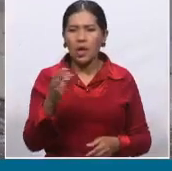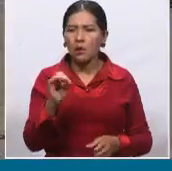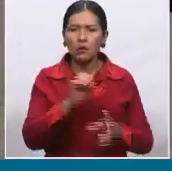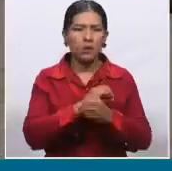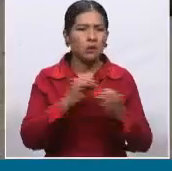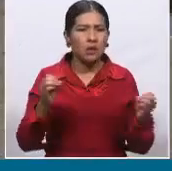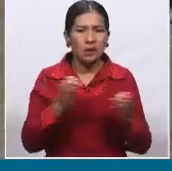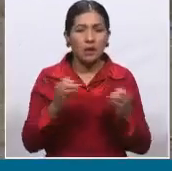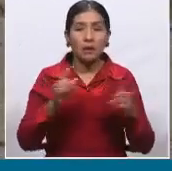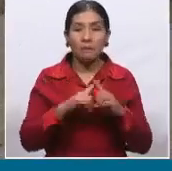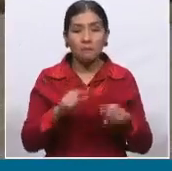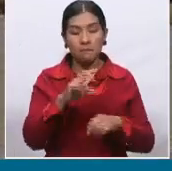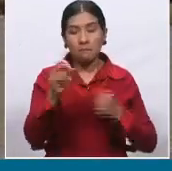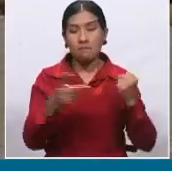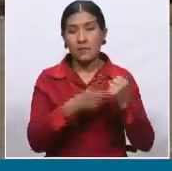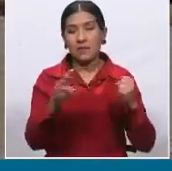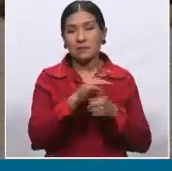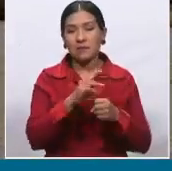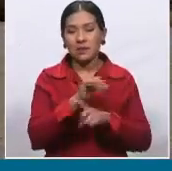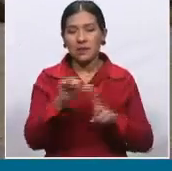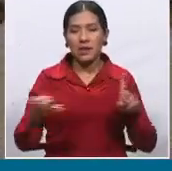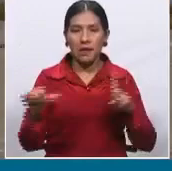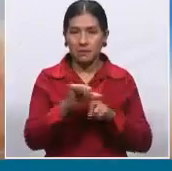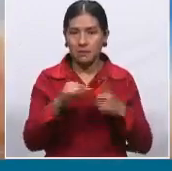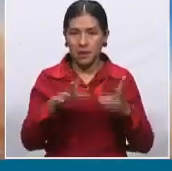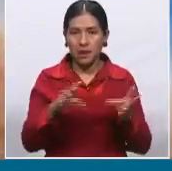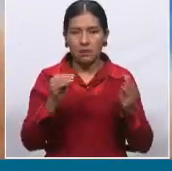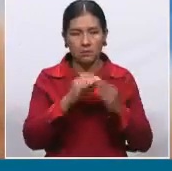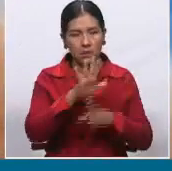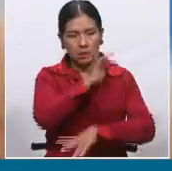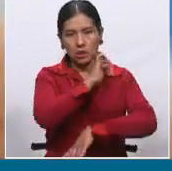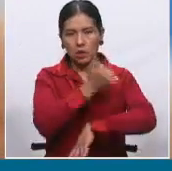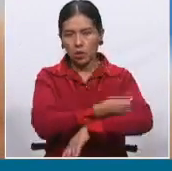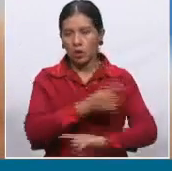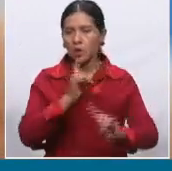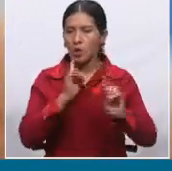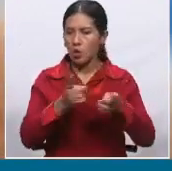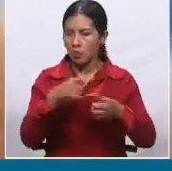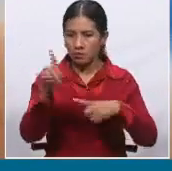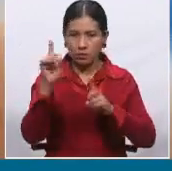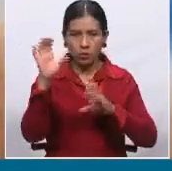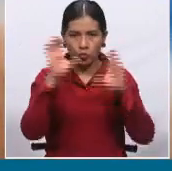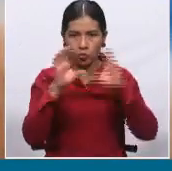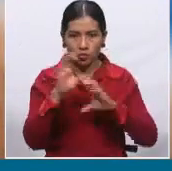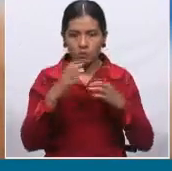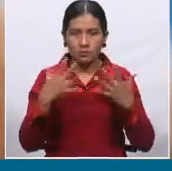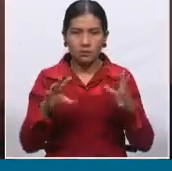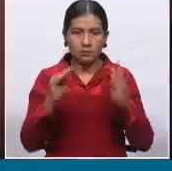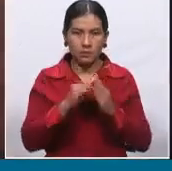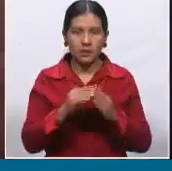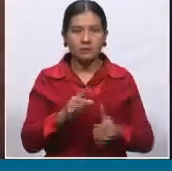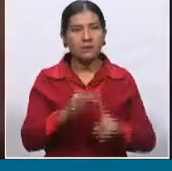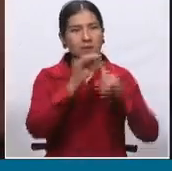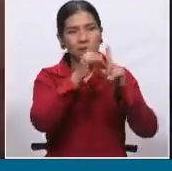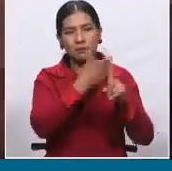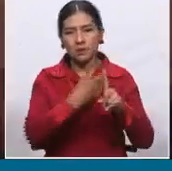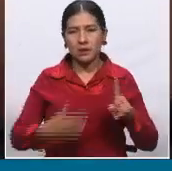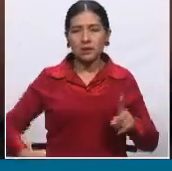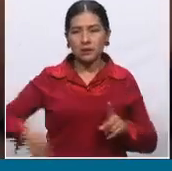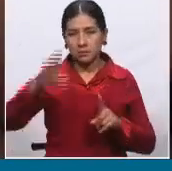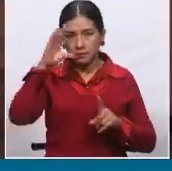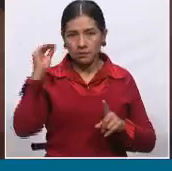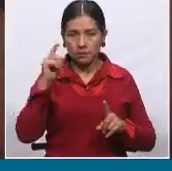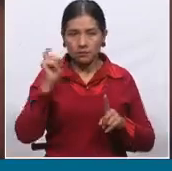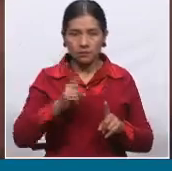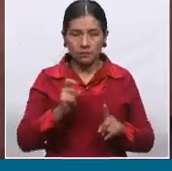el Viceministerio de Medio Ambiente, por instrucción de nuestras autoridades superiores, particularmente nuestro presidente Luis Arce